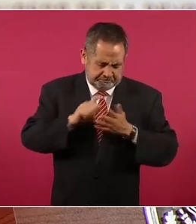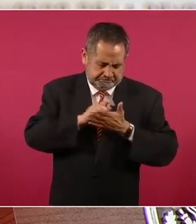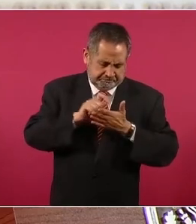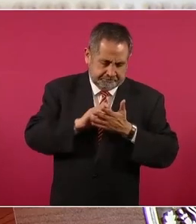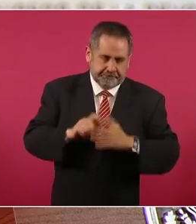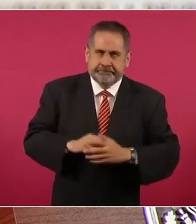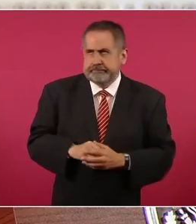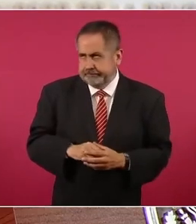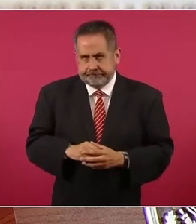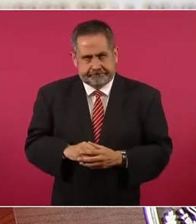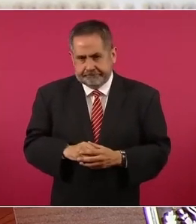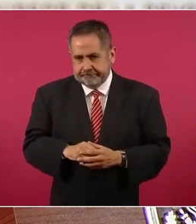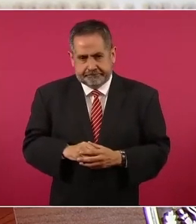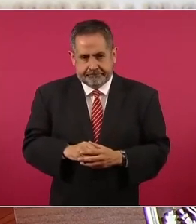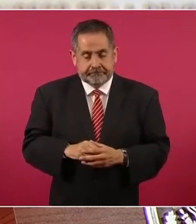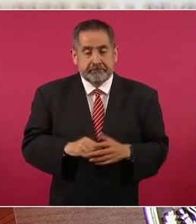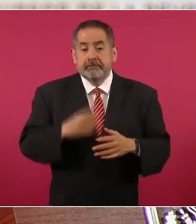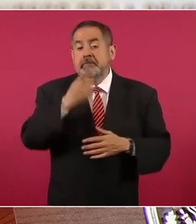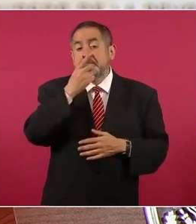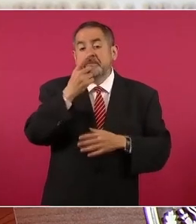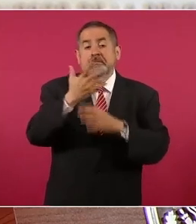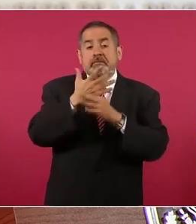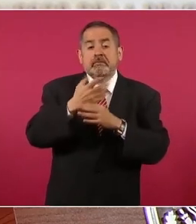de que iba a costar el rescate